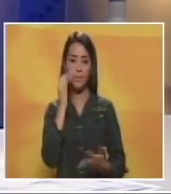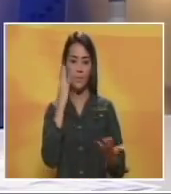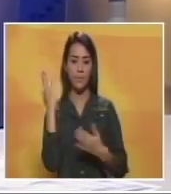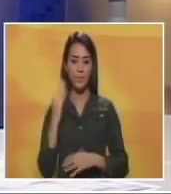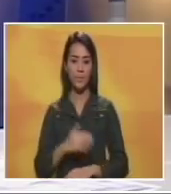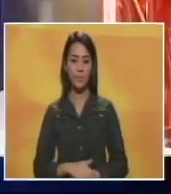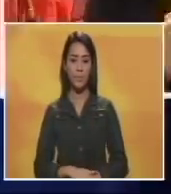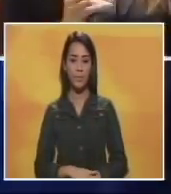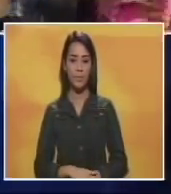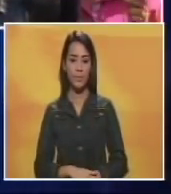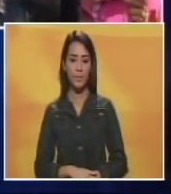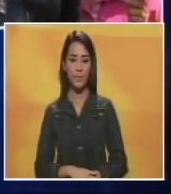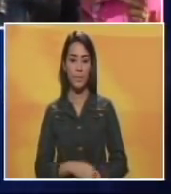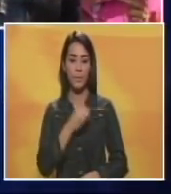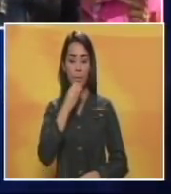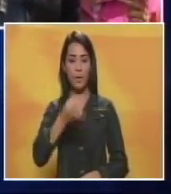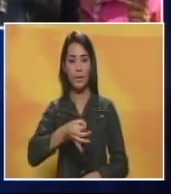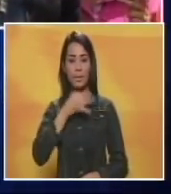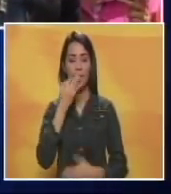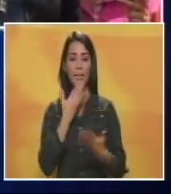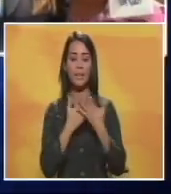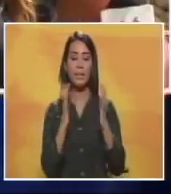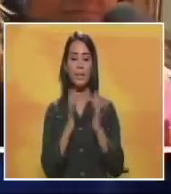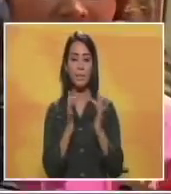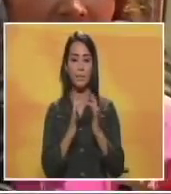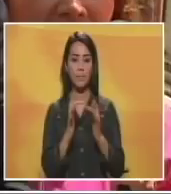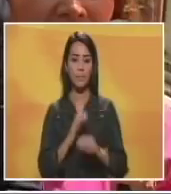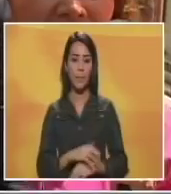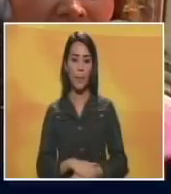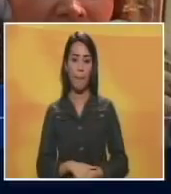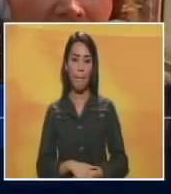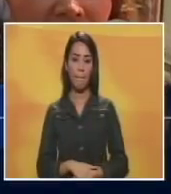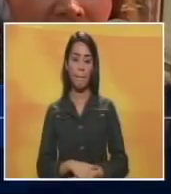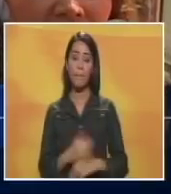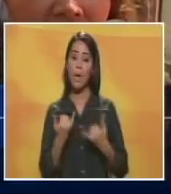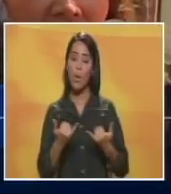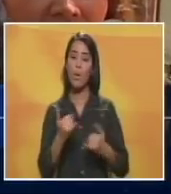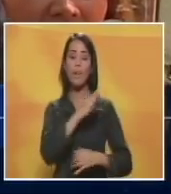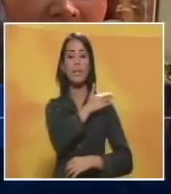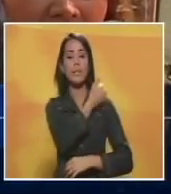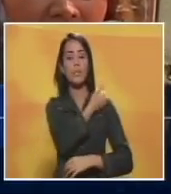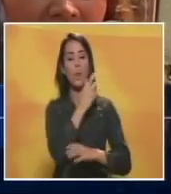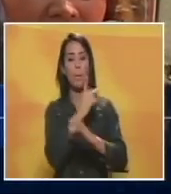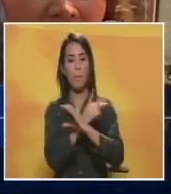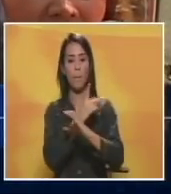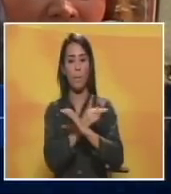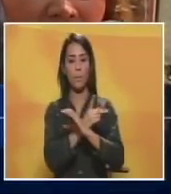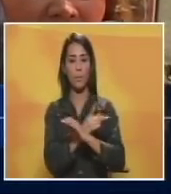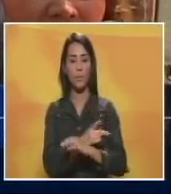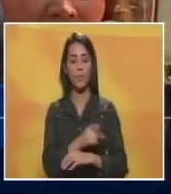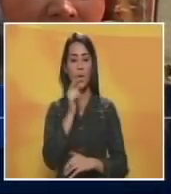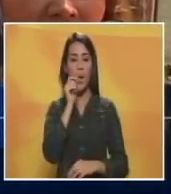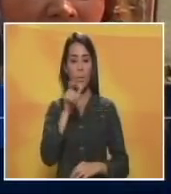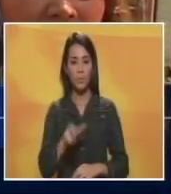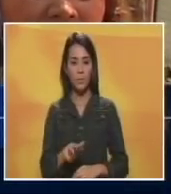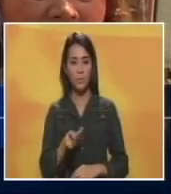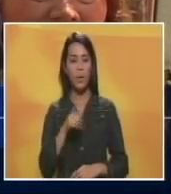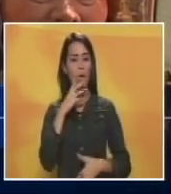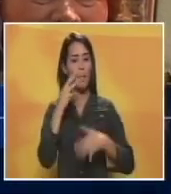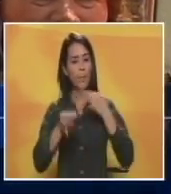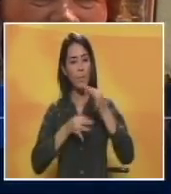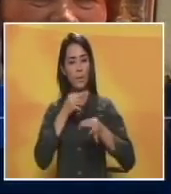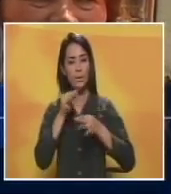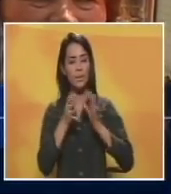información. Buenas tardes, gracias por el contacto. Efectivamente, en este momento el director de Protección Civil, Randy Rodríguez, habla